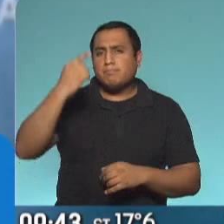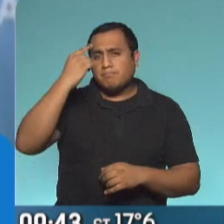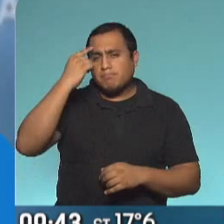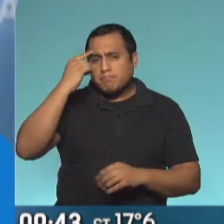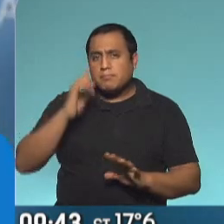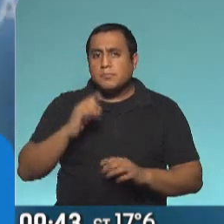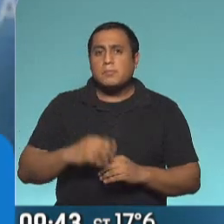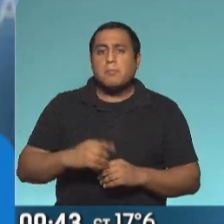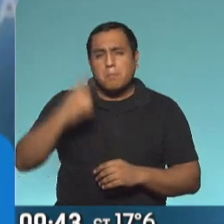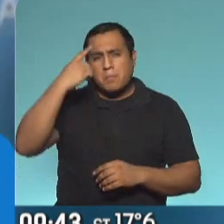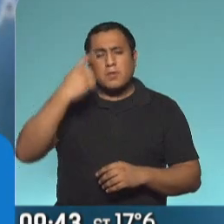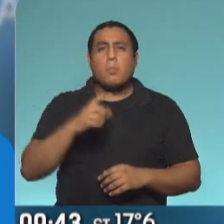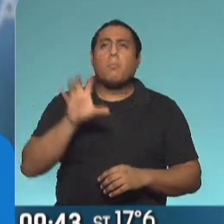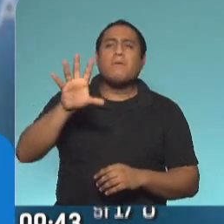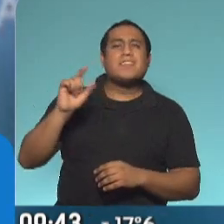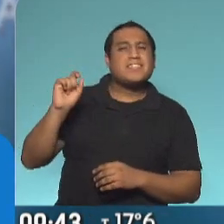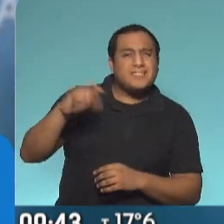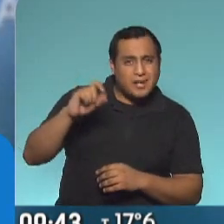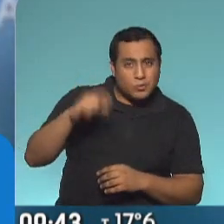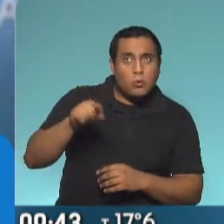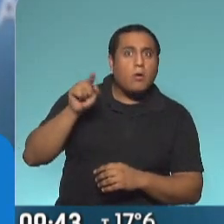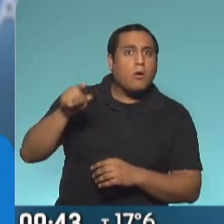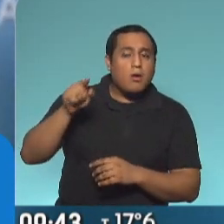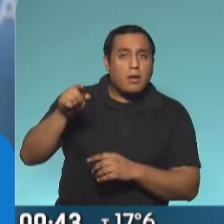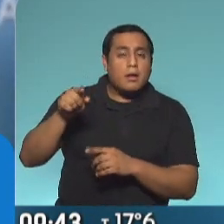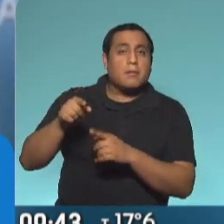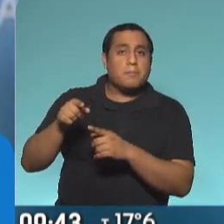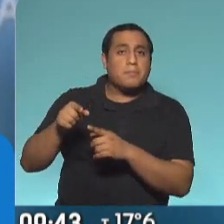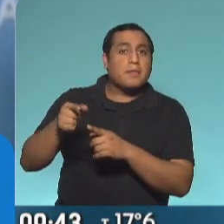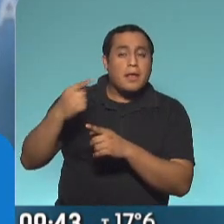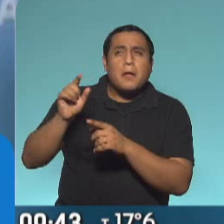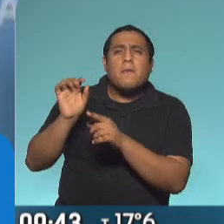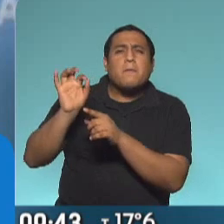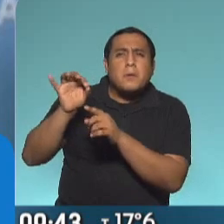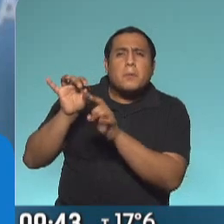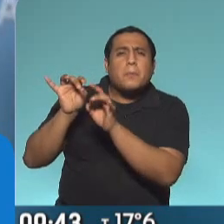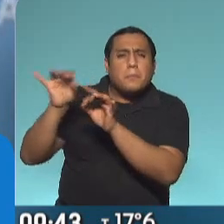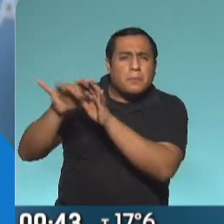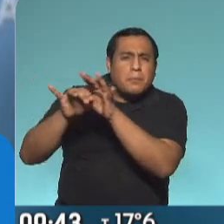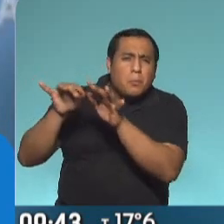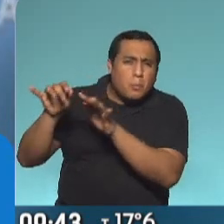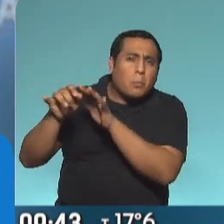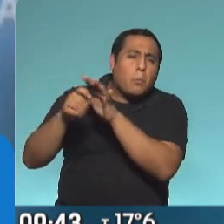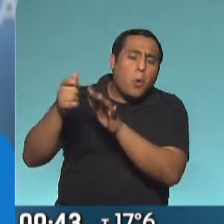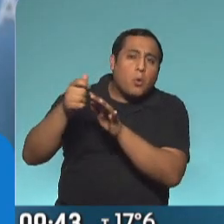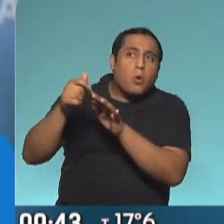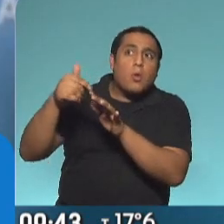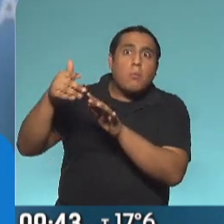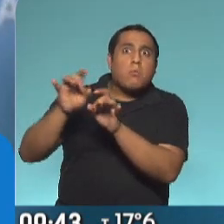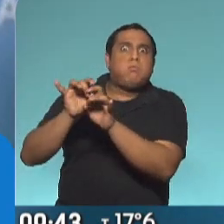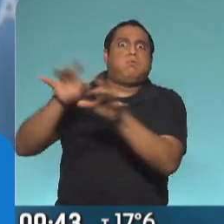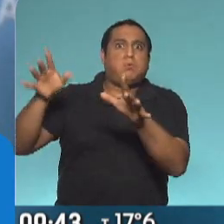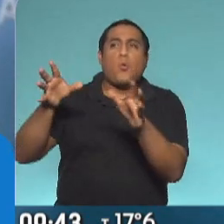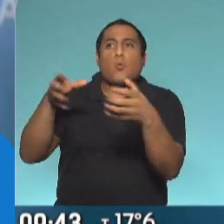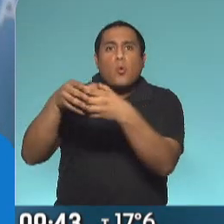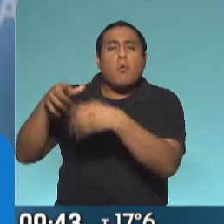pensar una provincia como chaco que inicio muy precozmente la circulación que ha tenido impacto en su personal de salud que ha